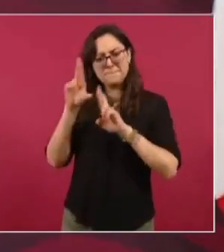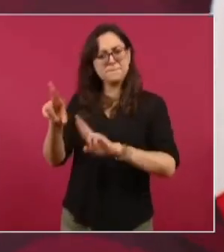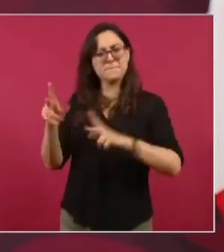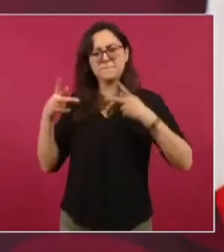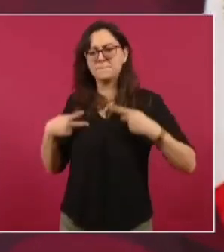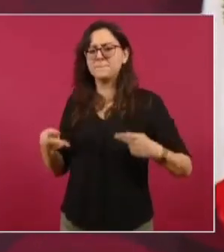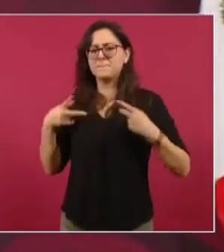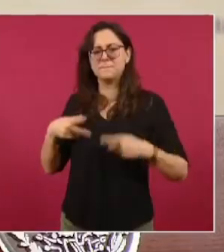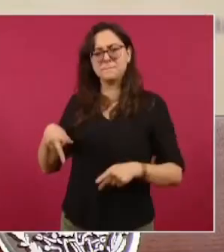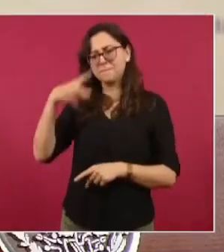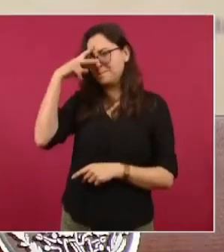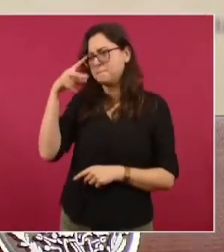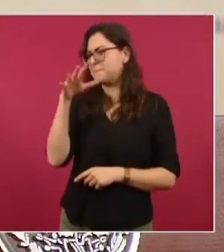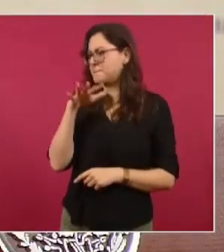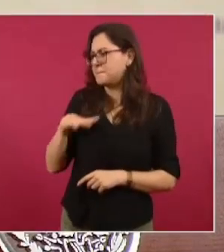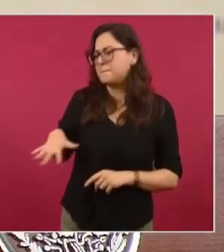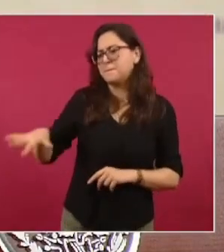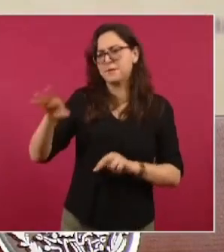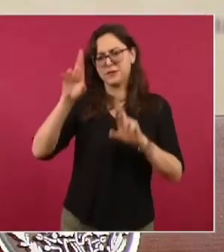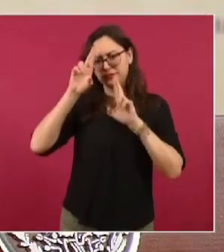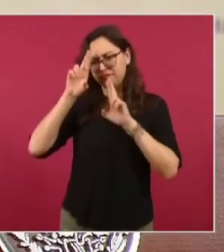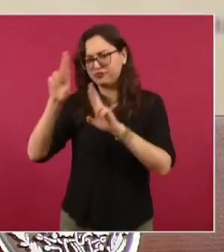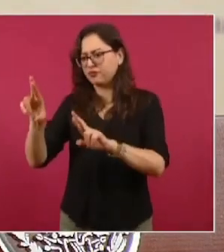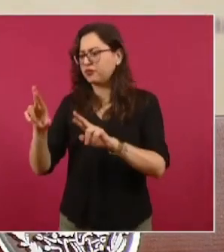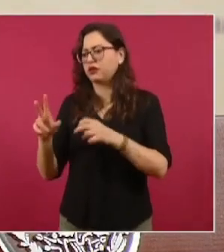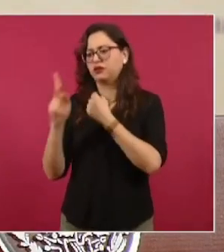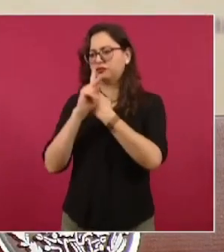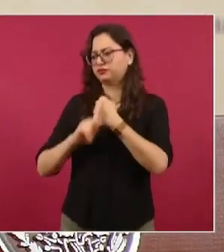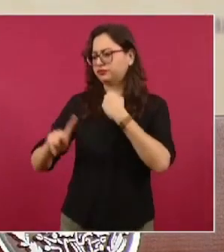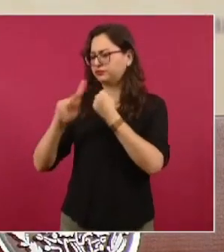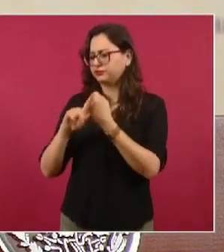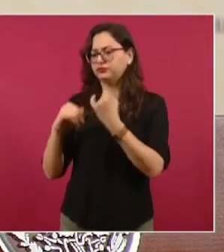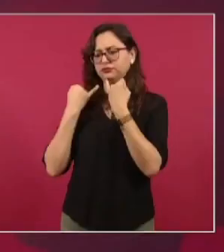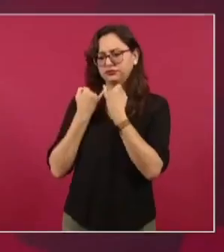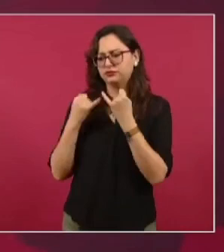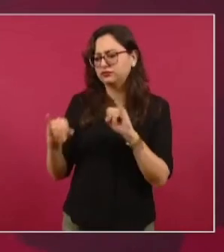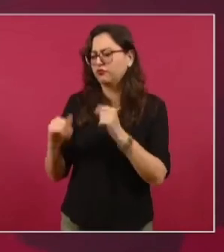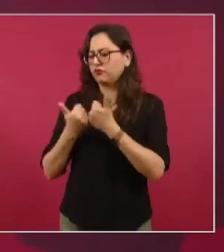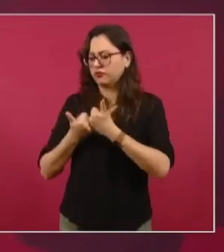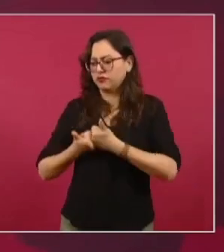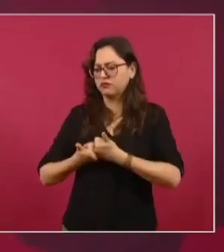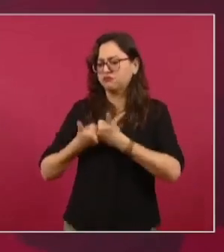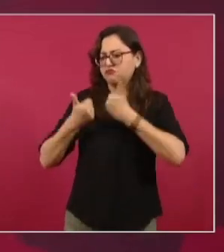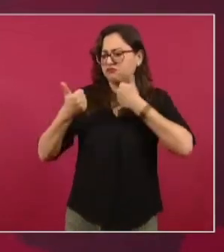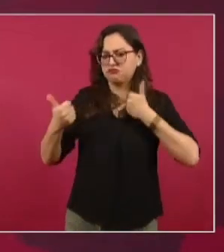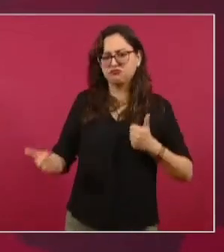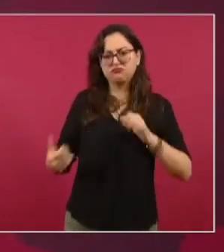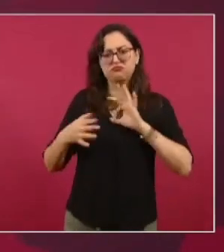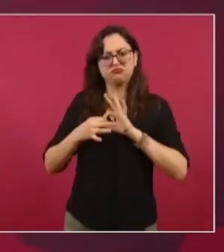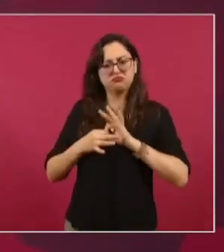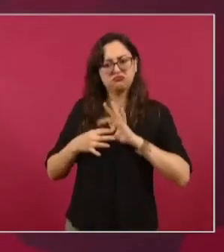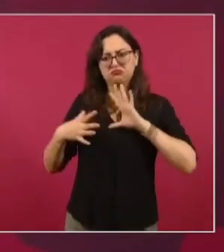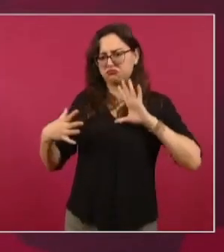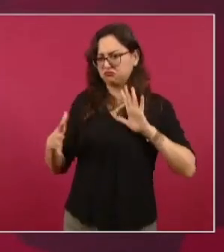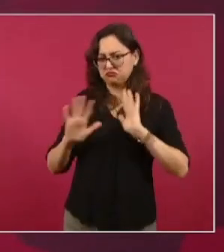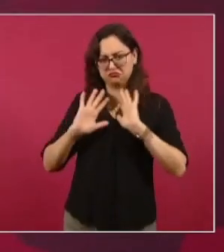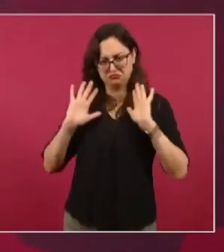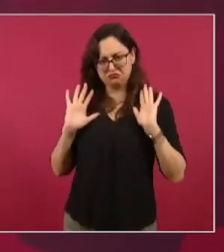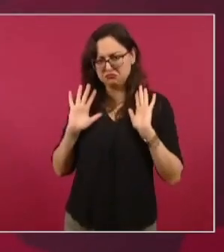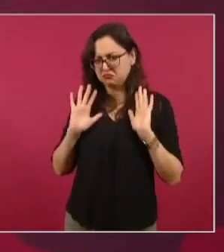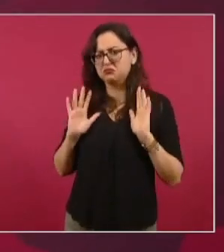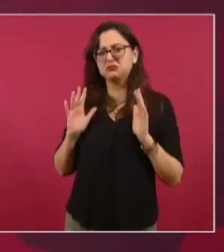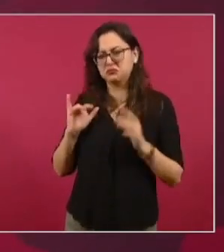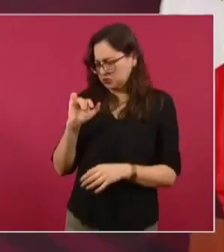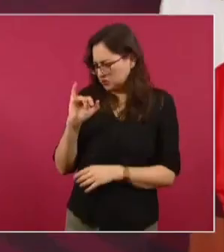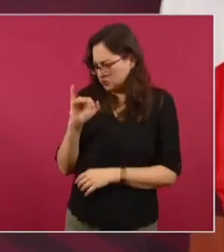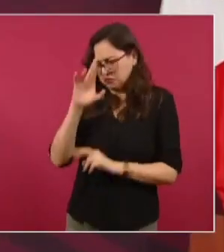su respeto a nuestra soberanía y textualmente de que el trato